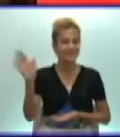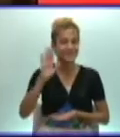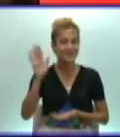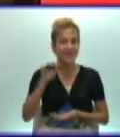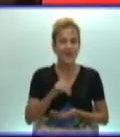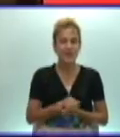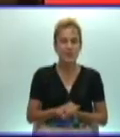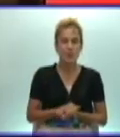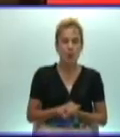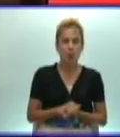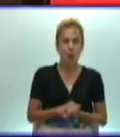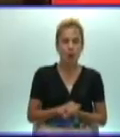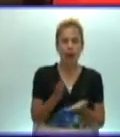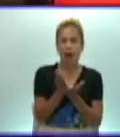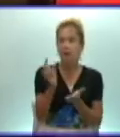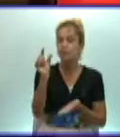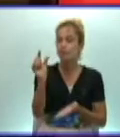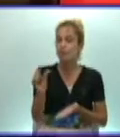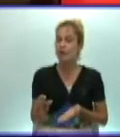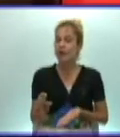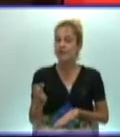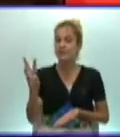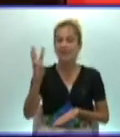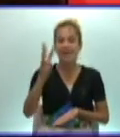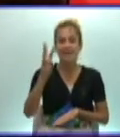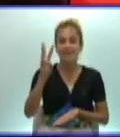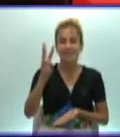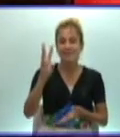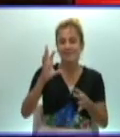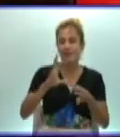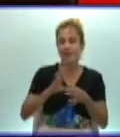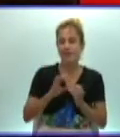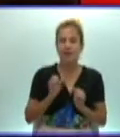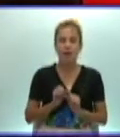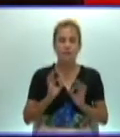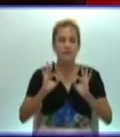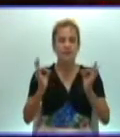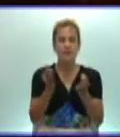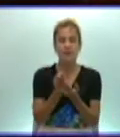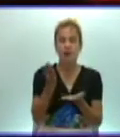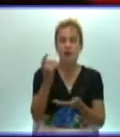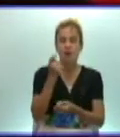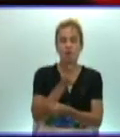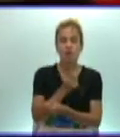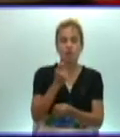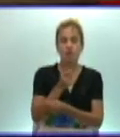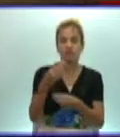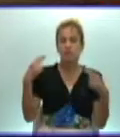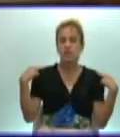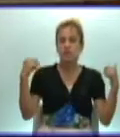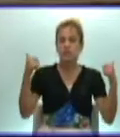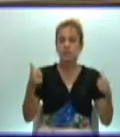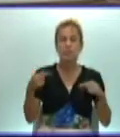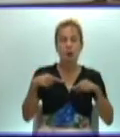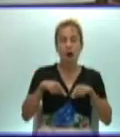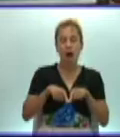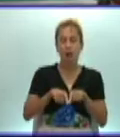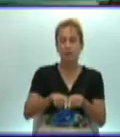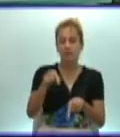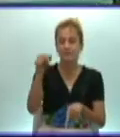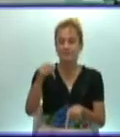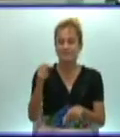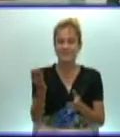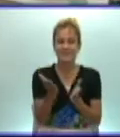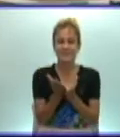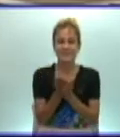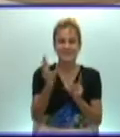saludo a los escolares de tercer grado, los familiares, docentes y directivos que nos acompañan en esta